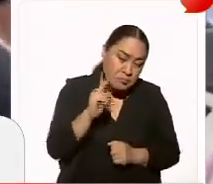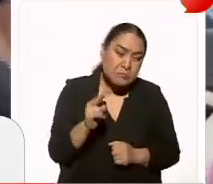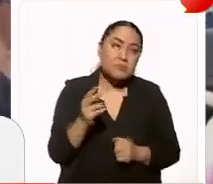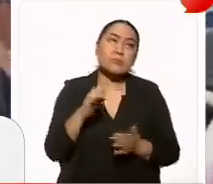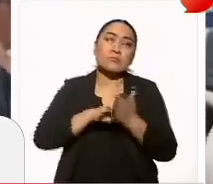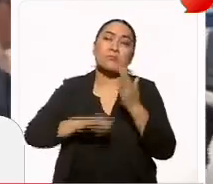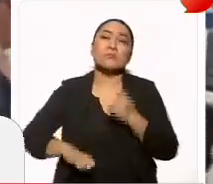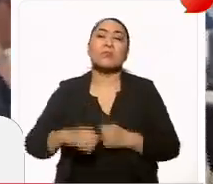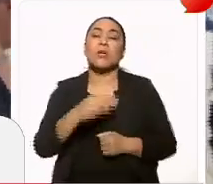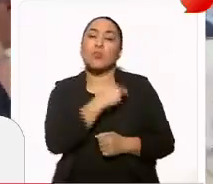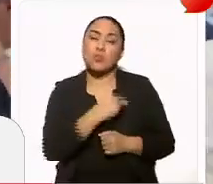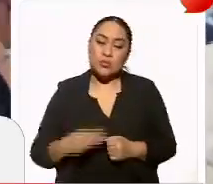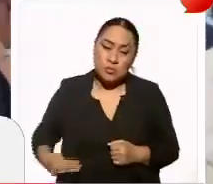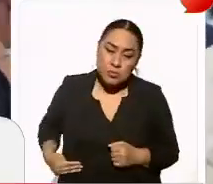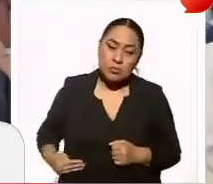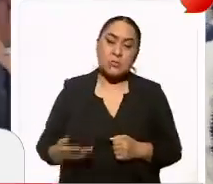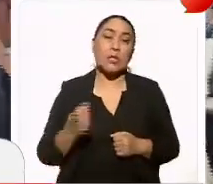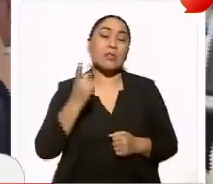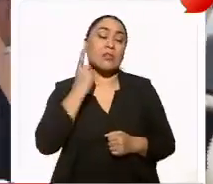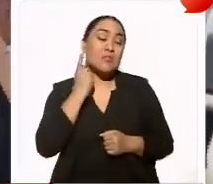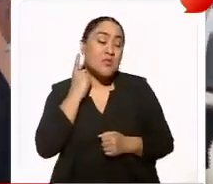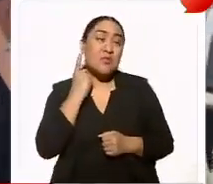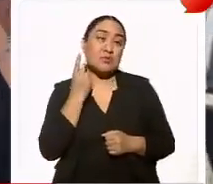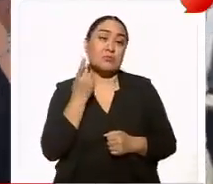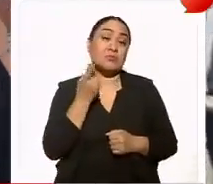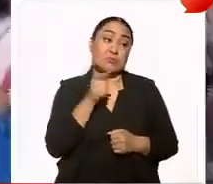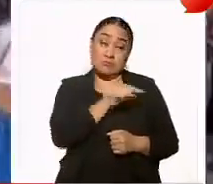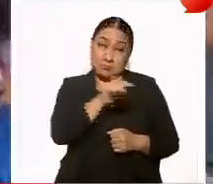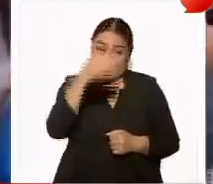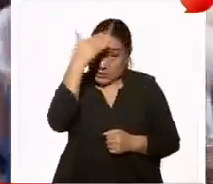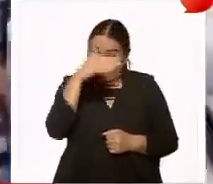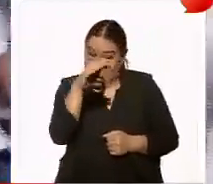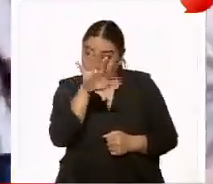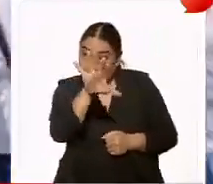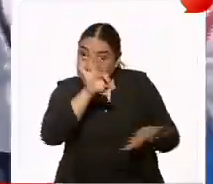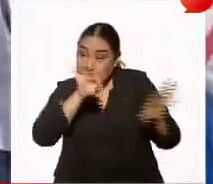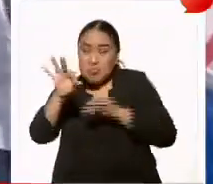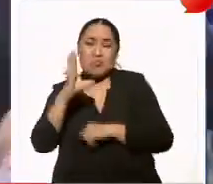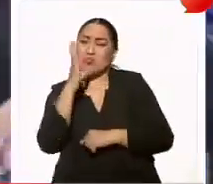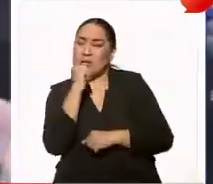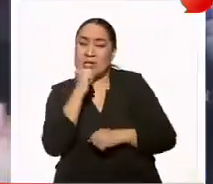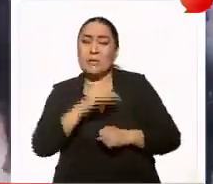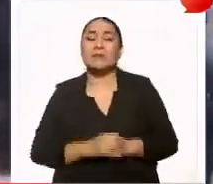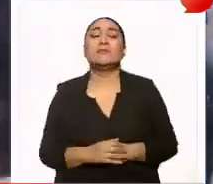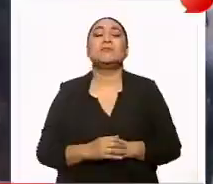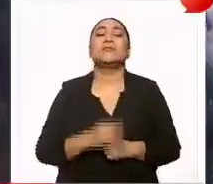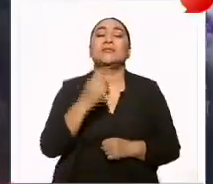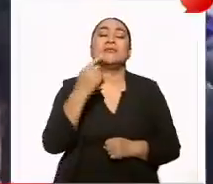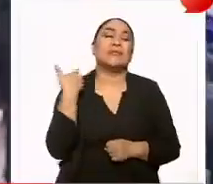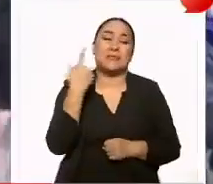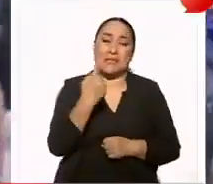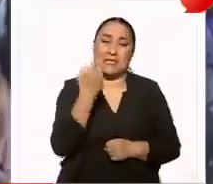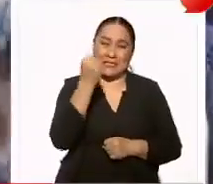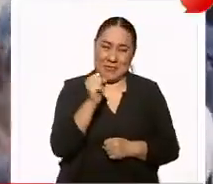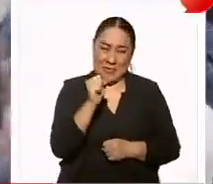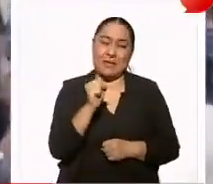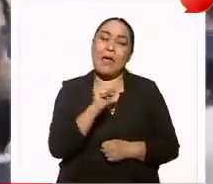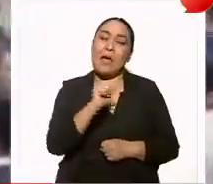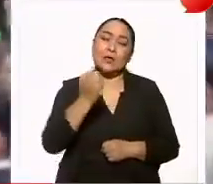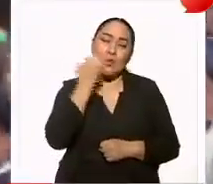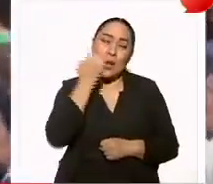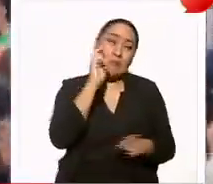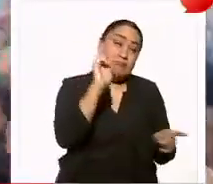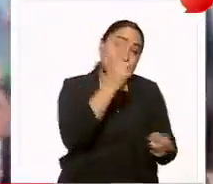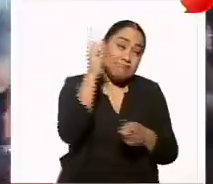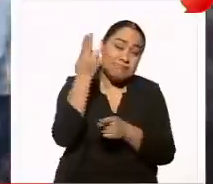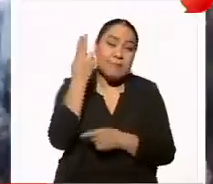presidentes municipales, los regidores, los diputados, no sabemos elegir eso. Este 1 de septiembre, estudiantes de diversas instituciones